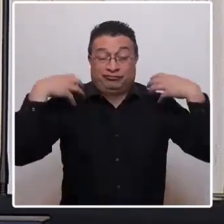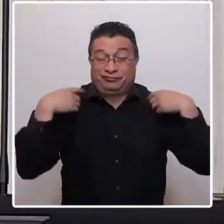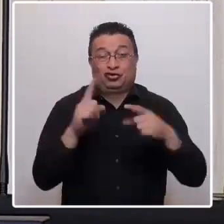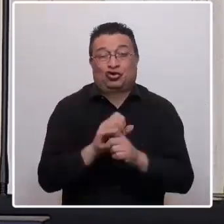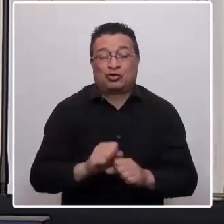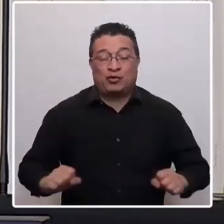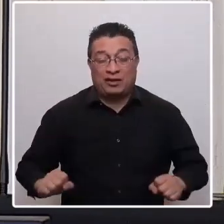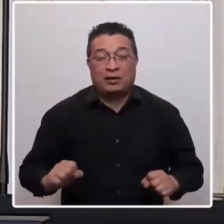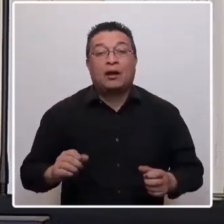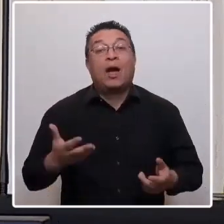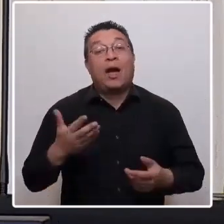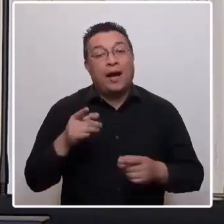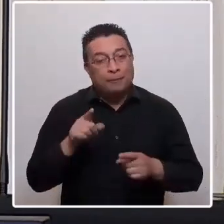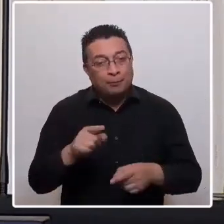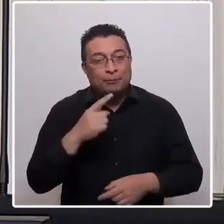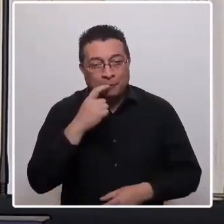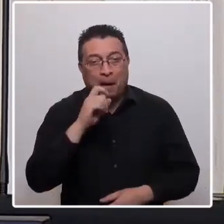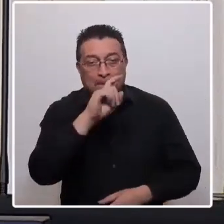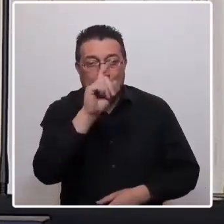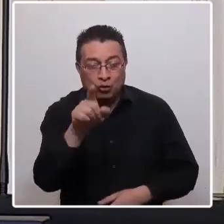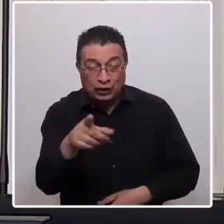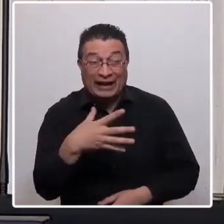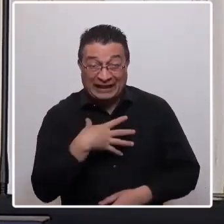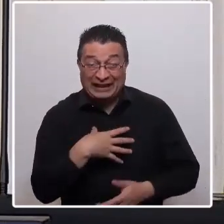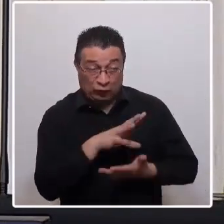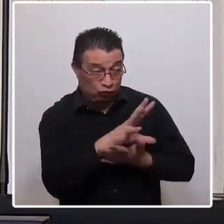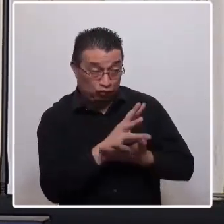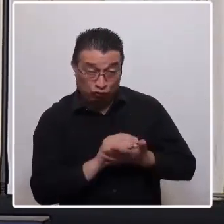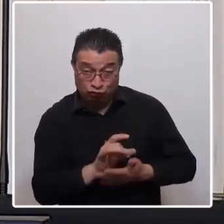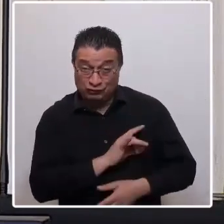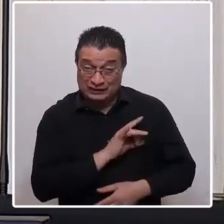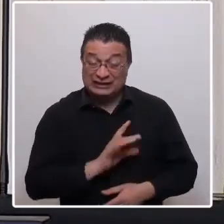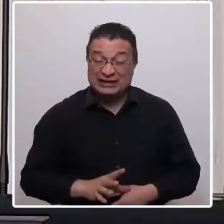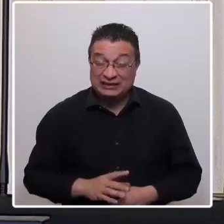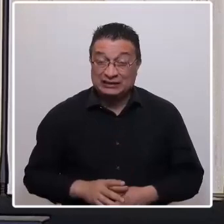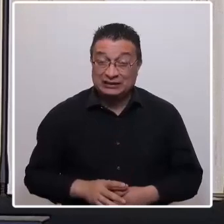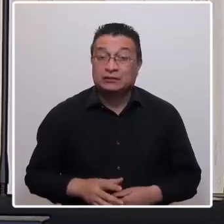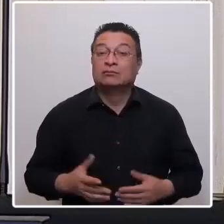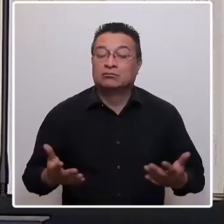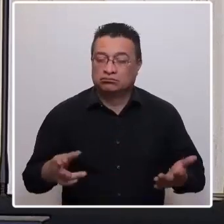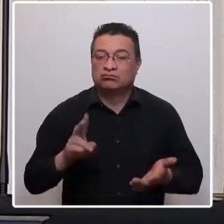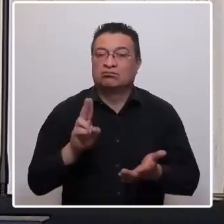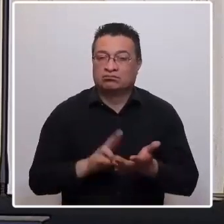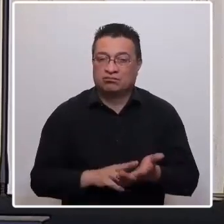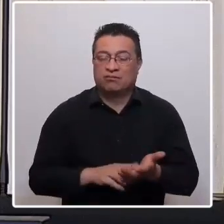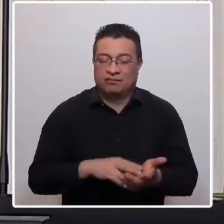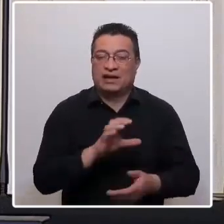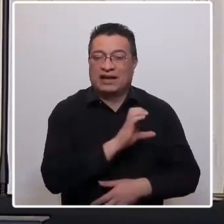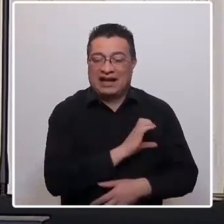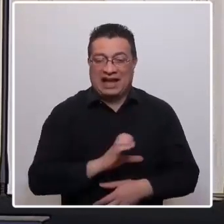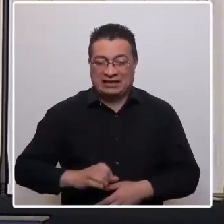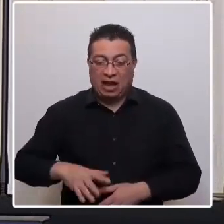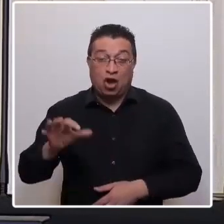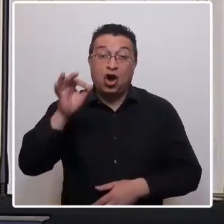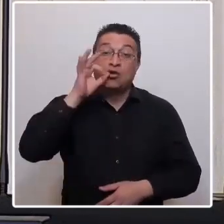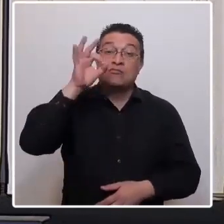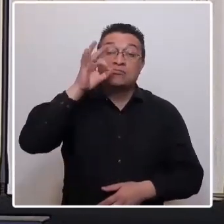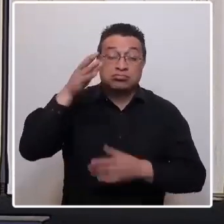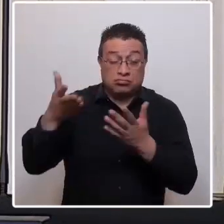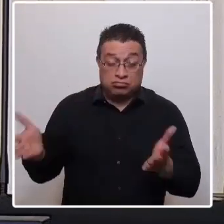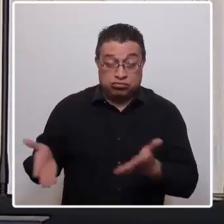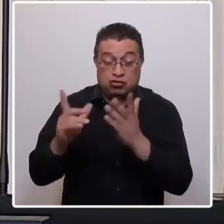eso me pregunto, ¿lo mismo queremos para Chile? En efecto, el Estado no crea riqueza, solo